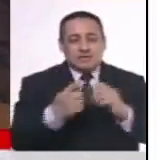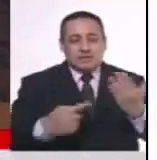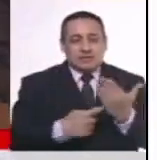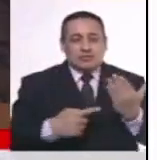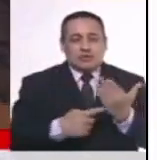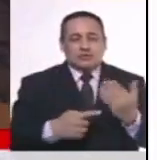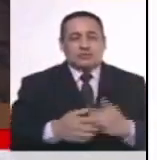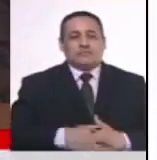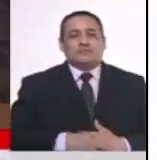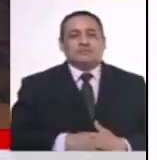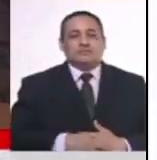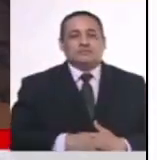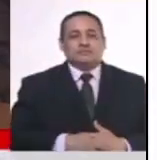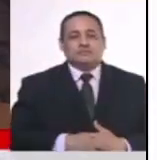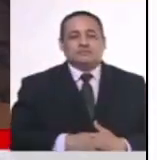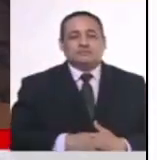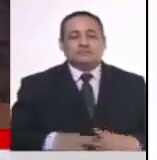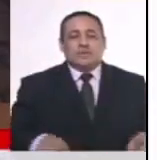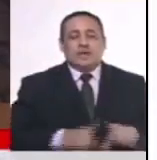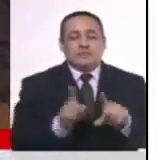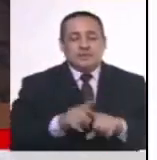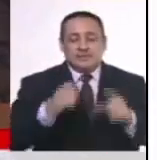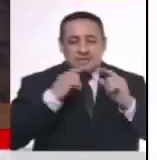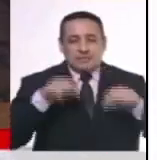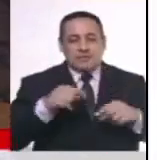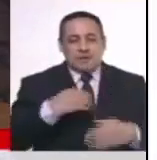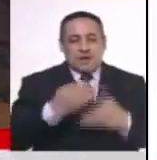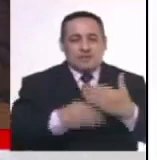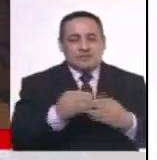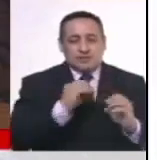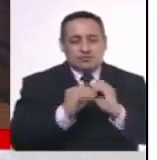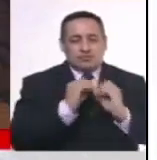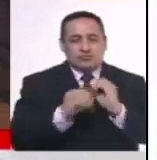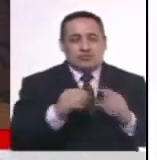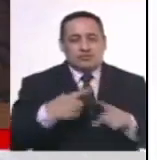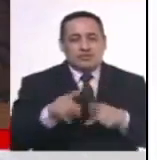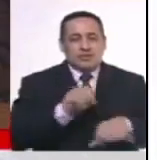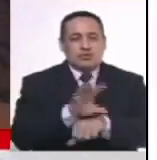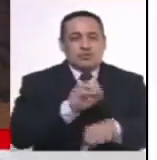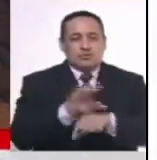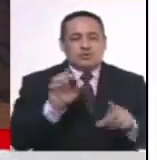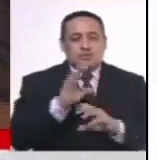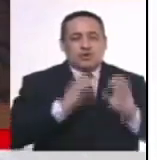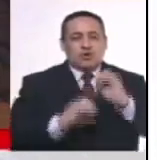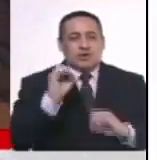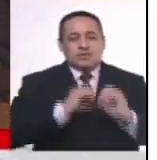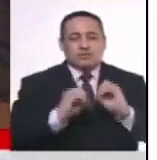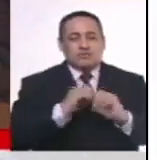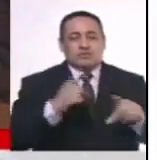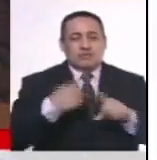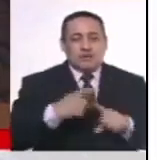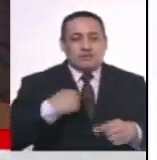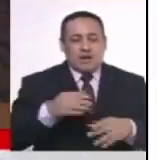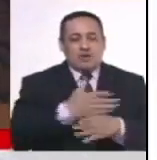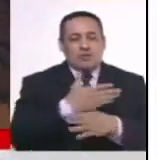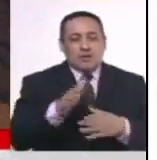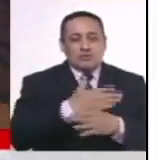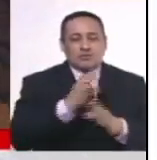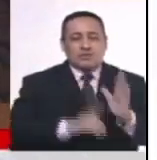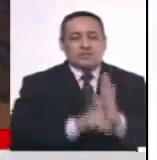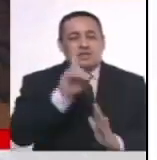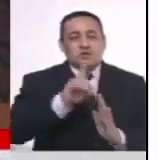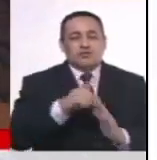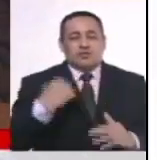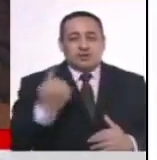Tecnología e Innovación. También debemos implementar las recomendaciones de la Organización para la Cooperación y el